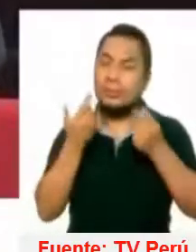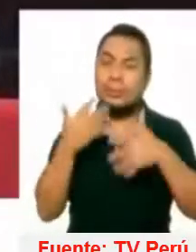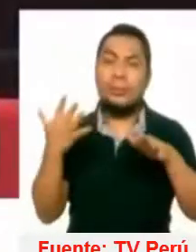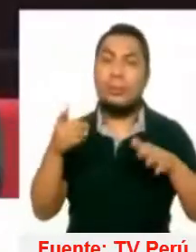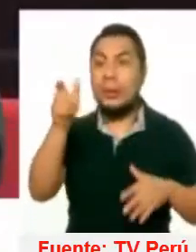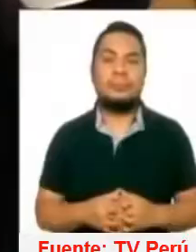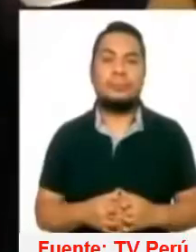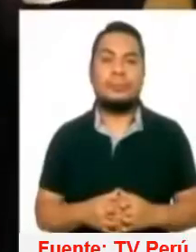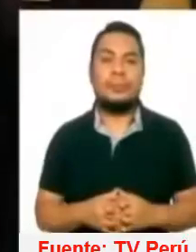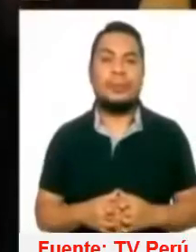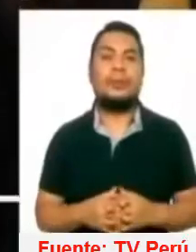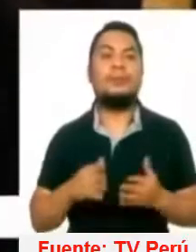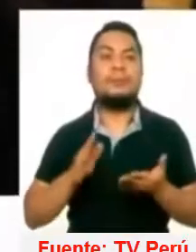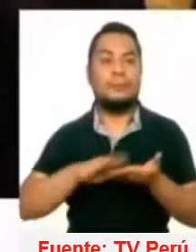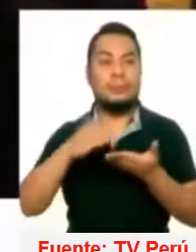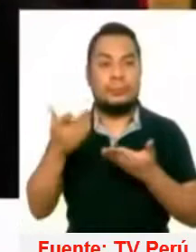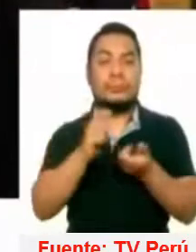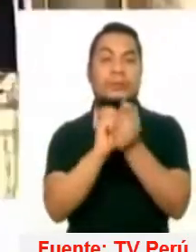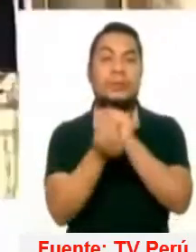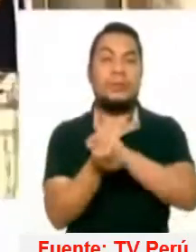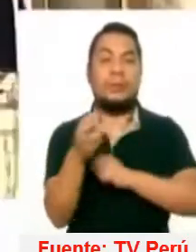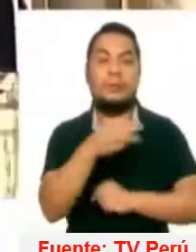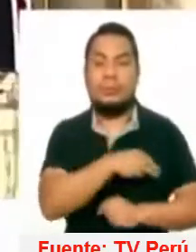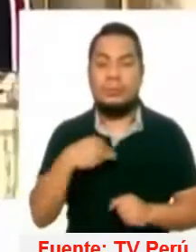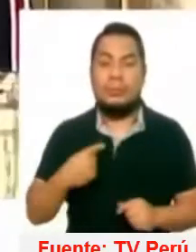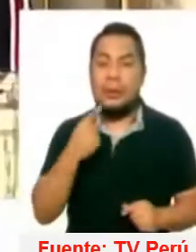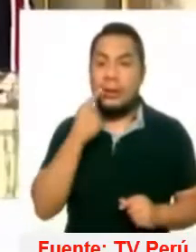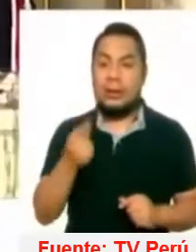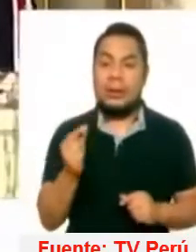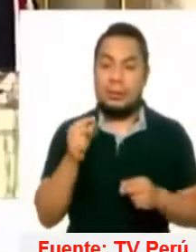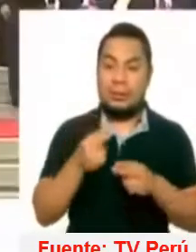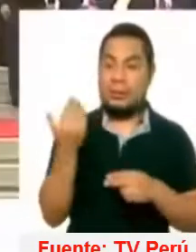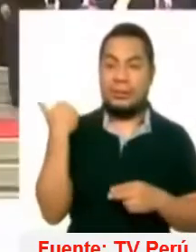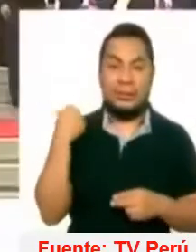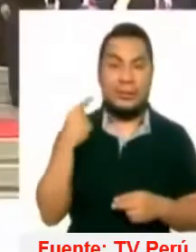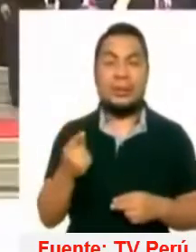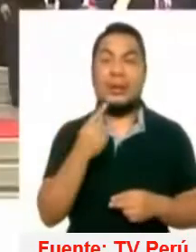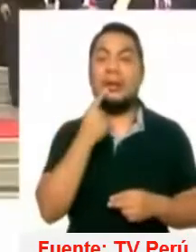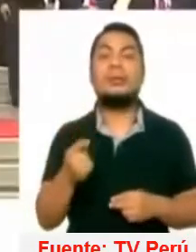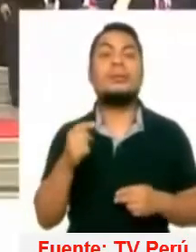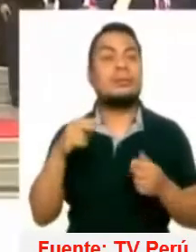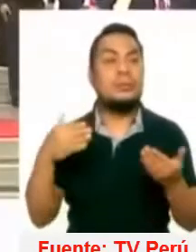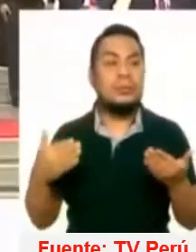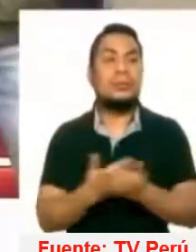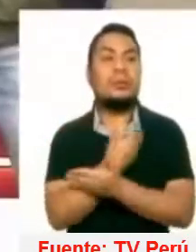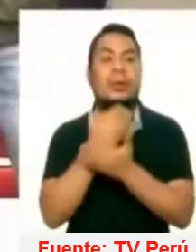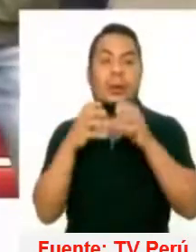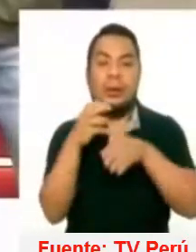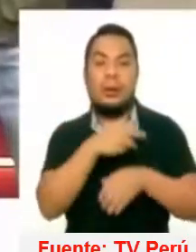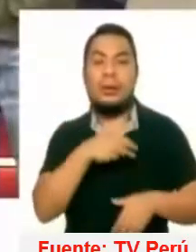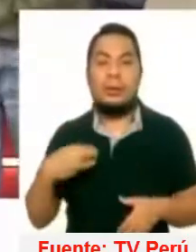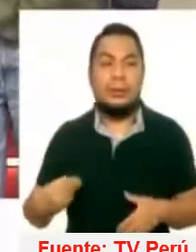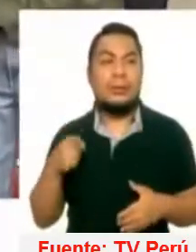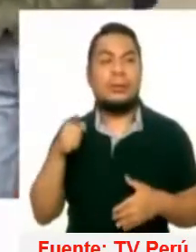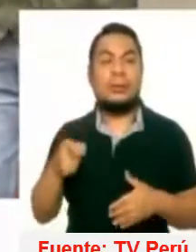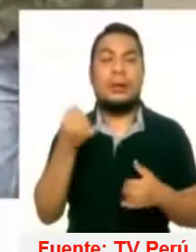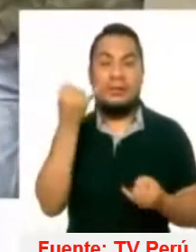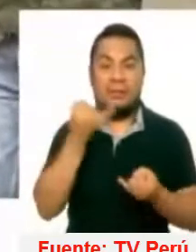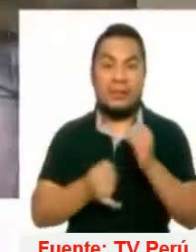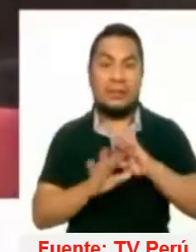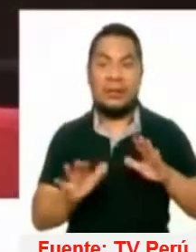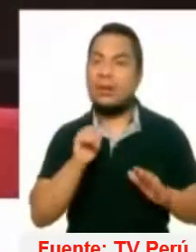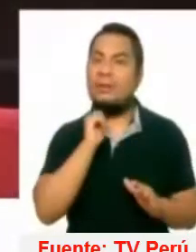declaraciones. Luego de los cambios ministeriales efectuados en la víspera, afirmó que la renovación de su gabinete no ha